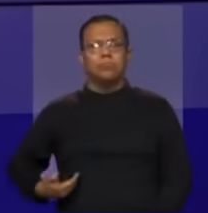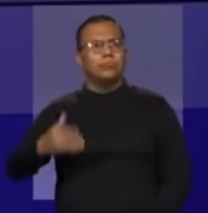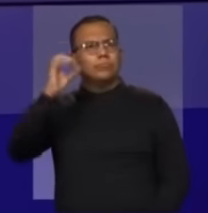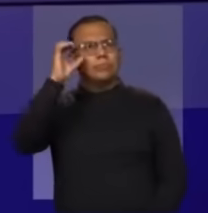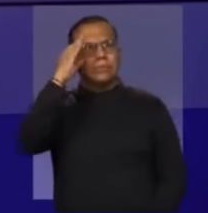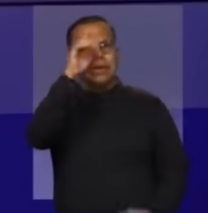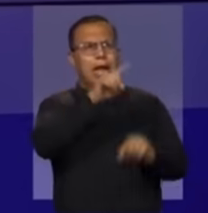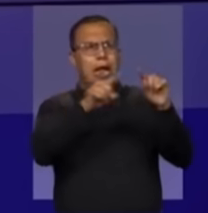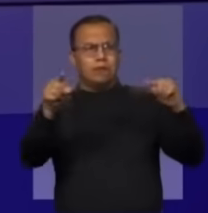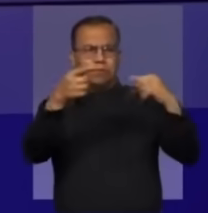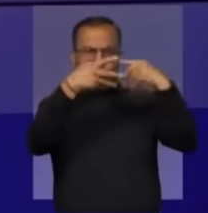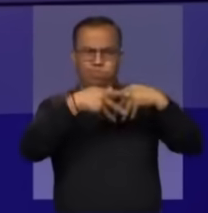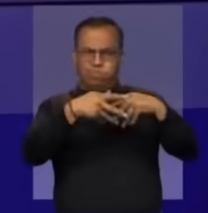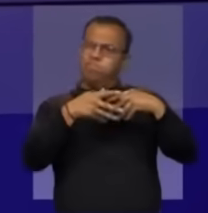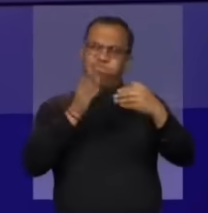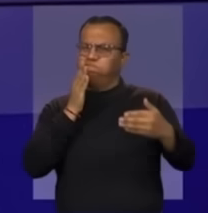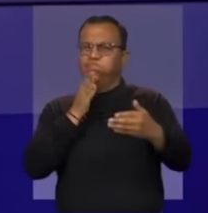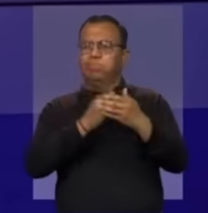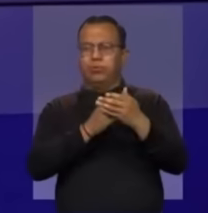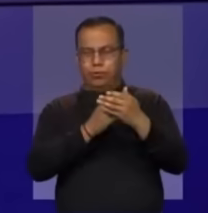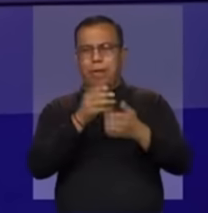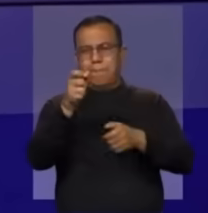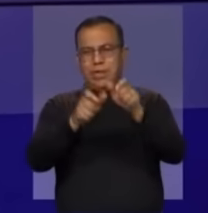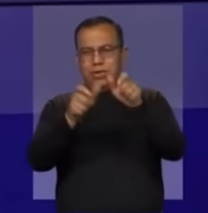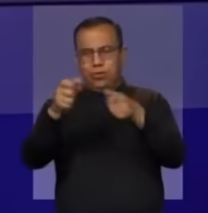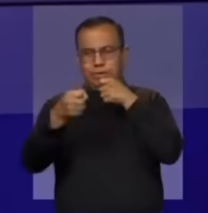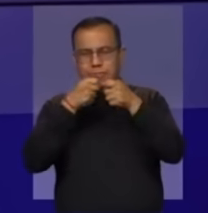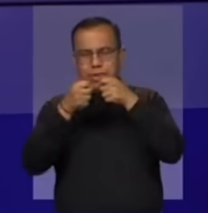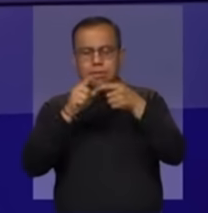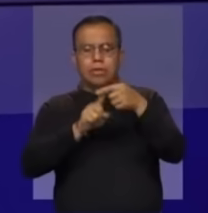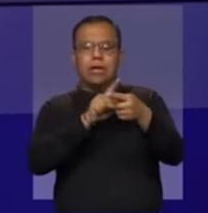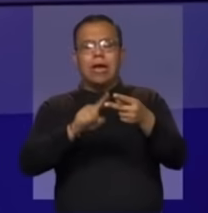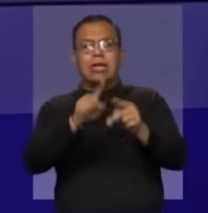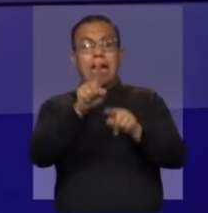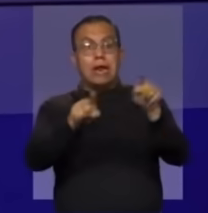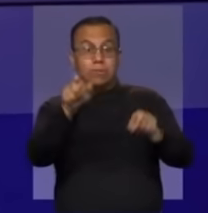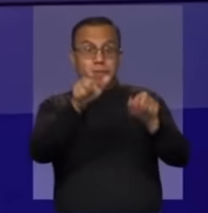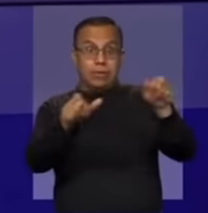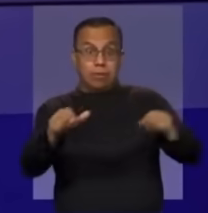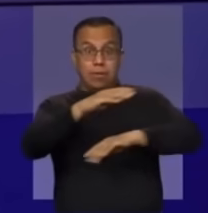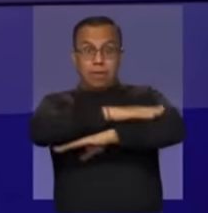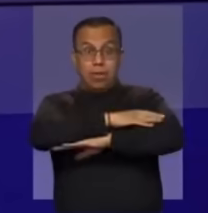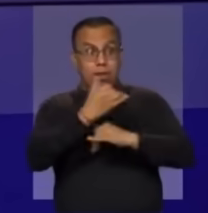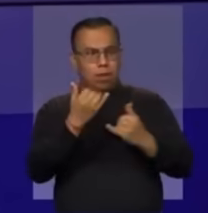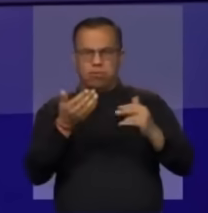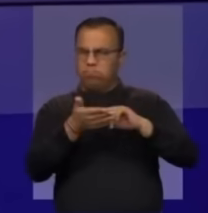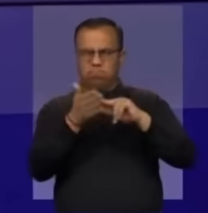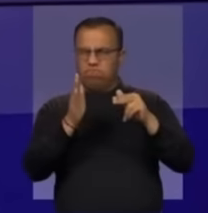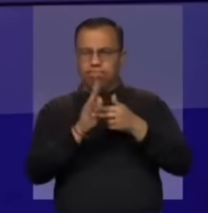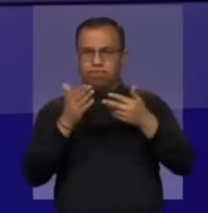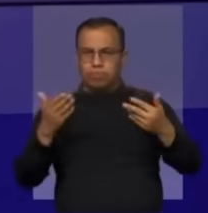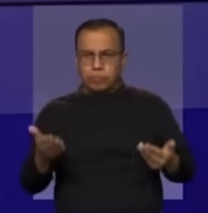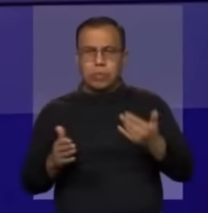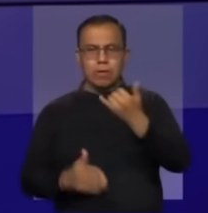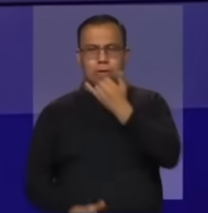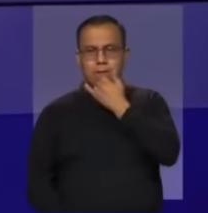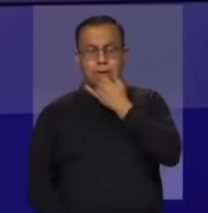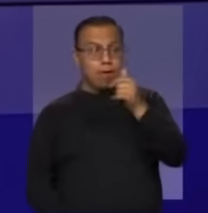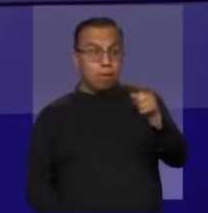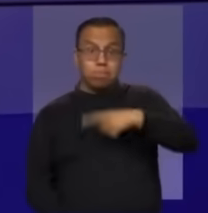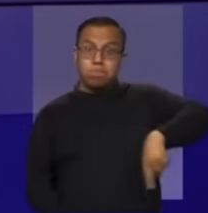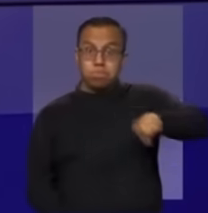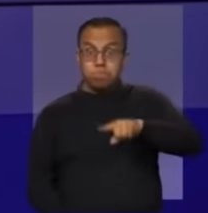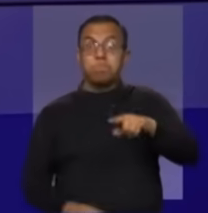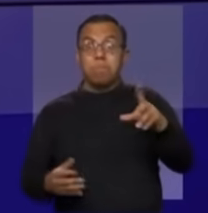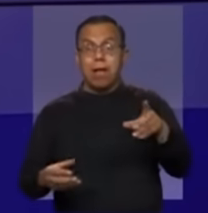algunos manifestantes arremetieron contra la prensa y también contra algunos magistrados para analizar lo que significa esto, lo que sucedió y